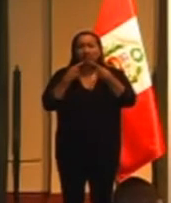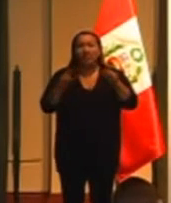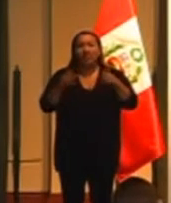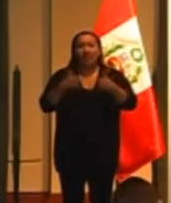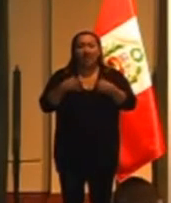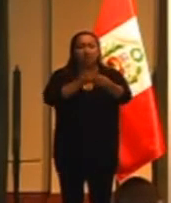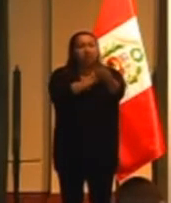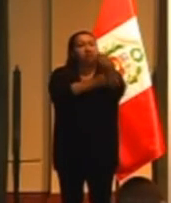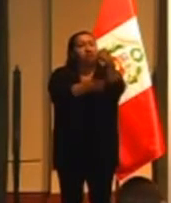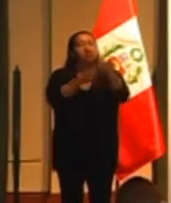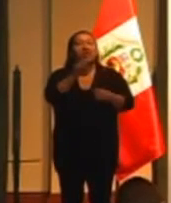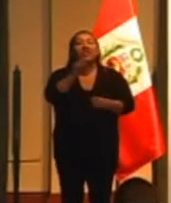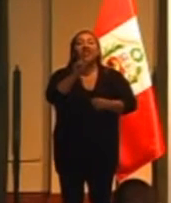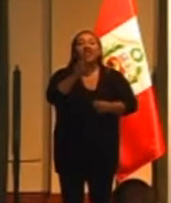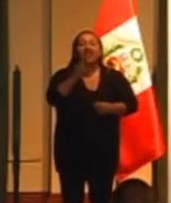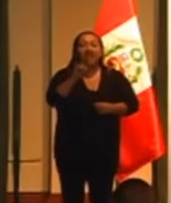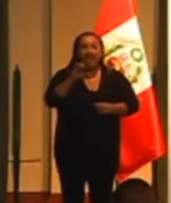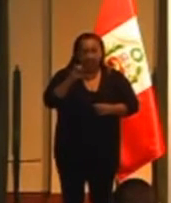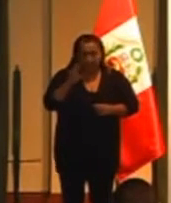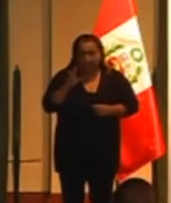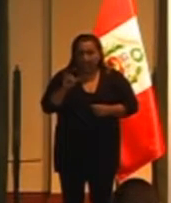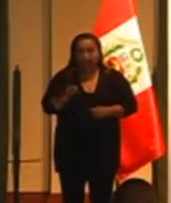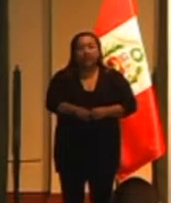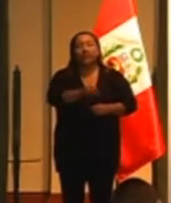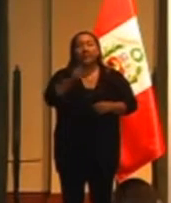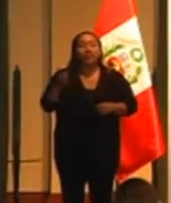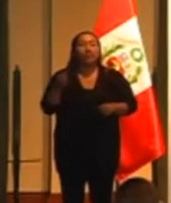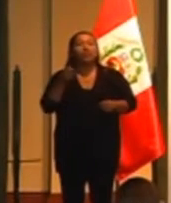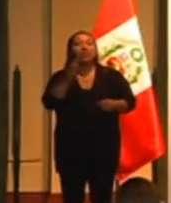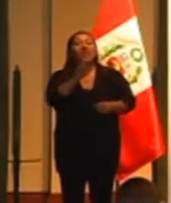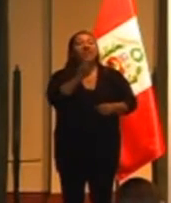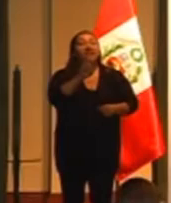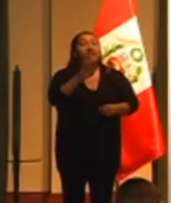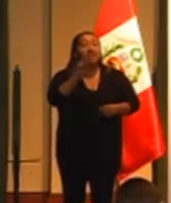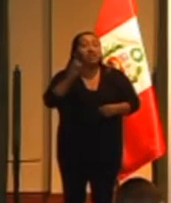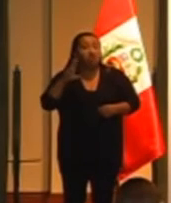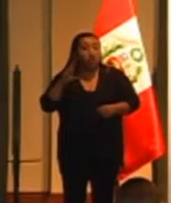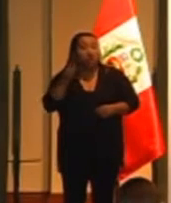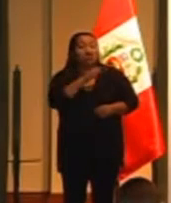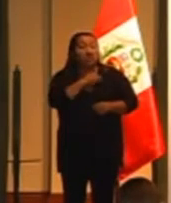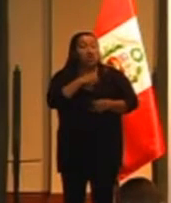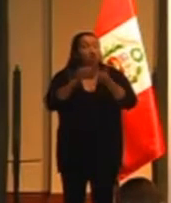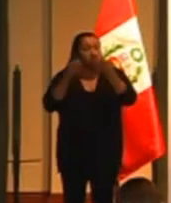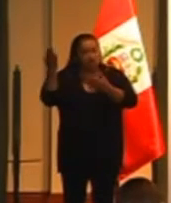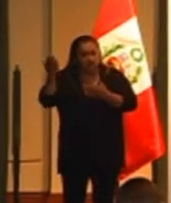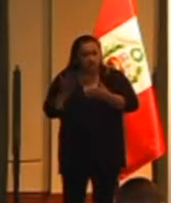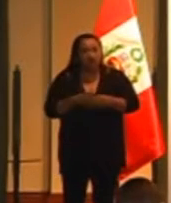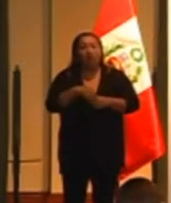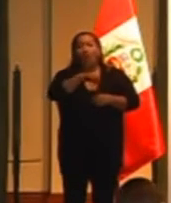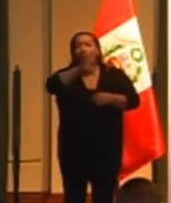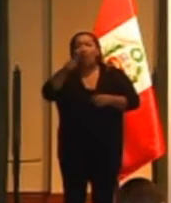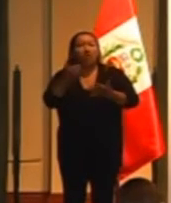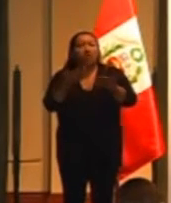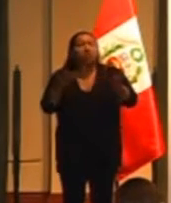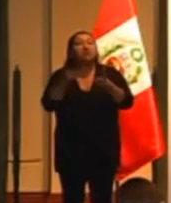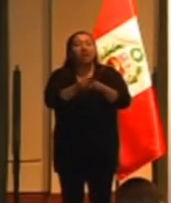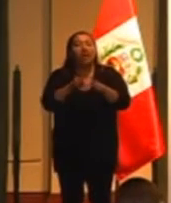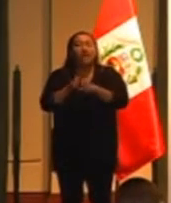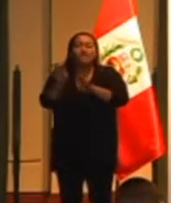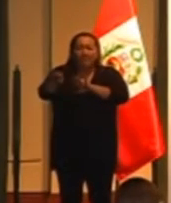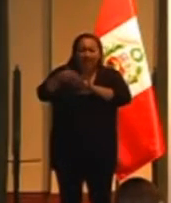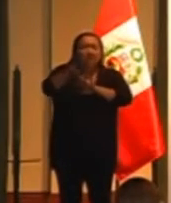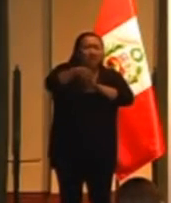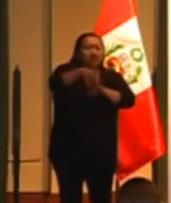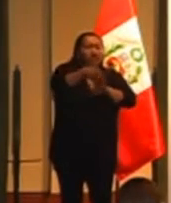el fortalecimiento de la Divincri, que tenemos el defensor de oficio, que hemos generado algunos otros instrumentos adicionales